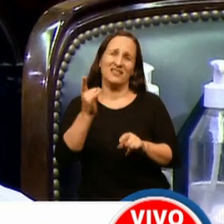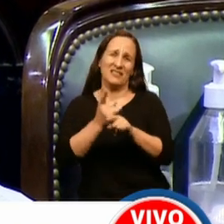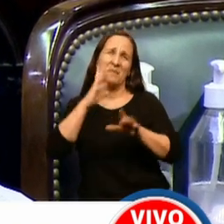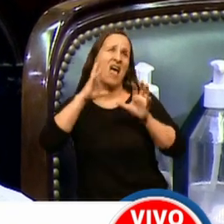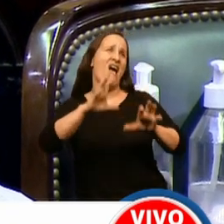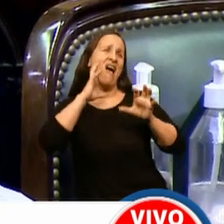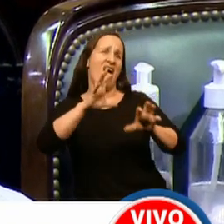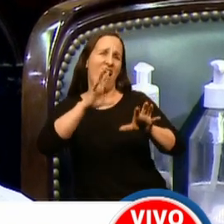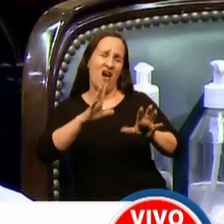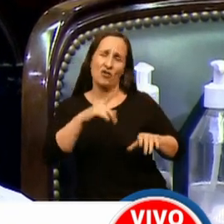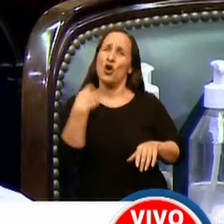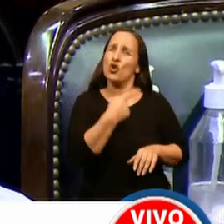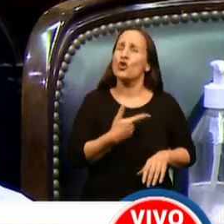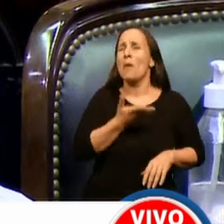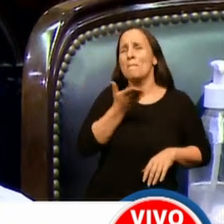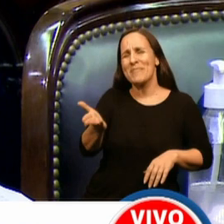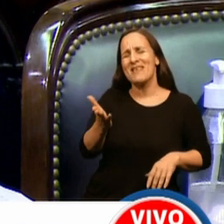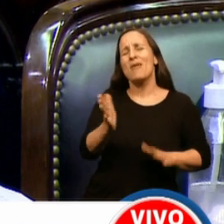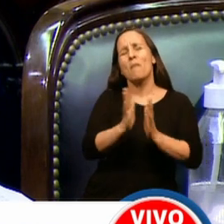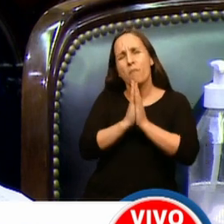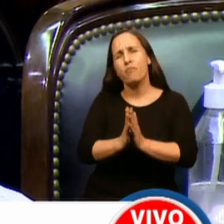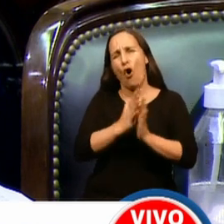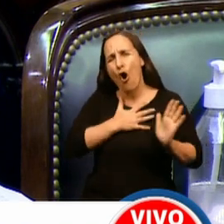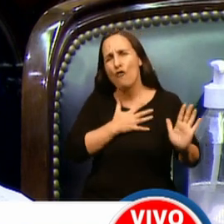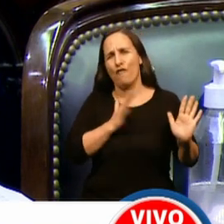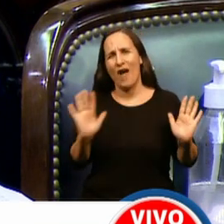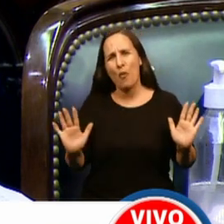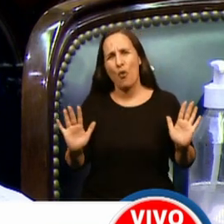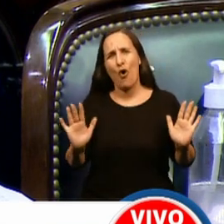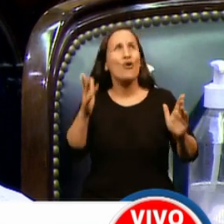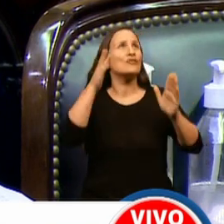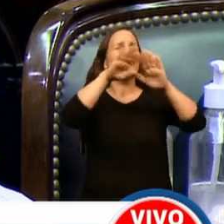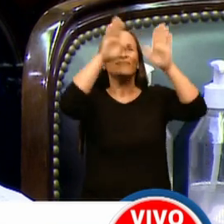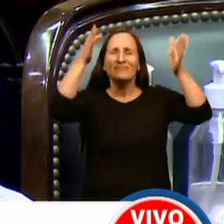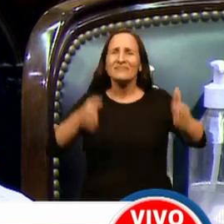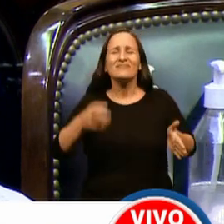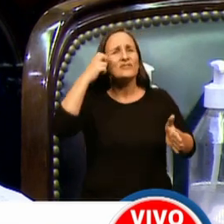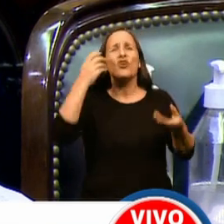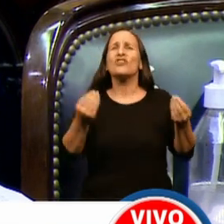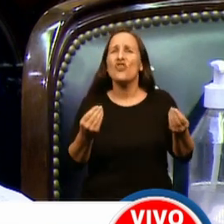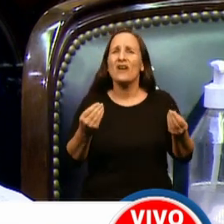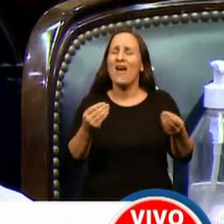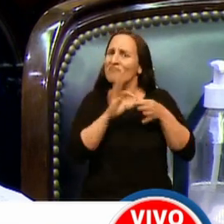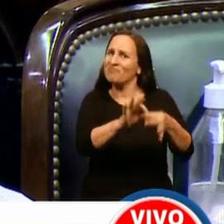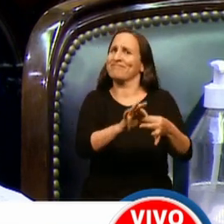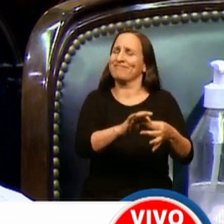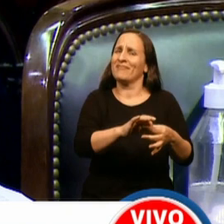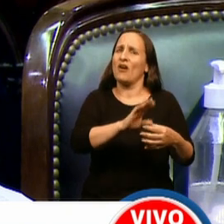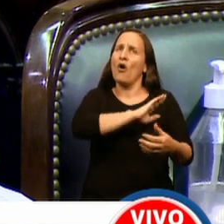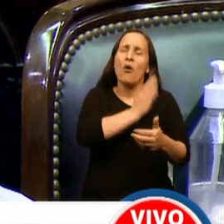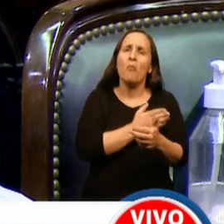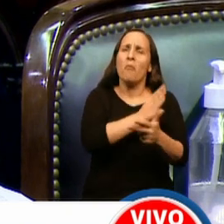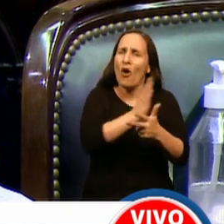y les pedimos por favor esto es una casa de la república nadie nadie